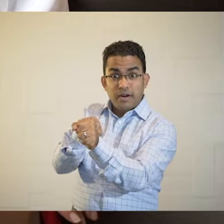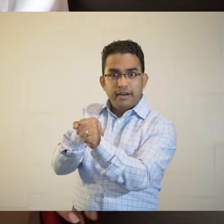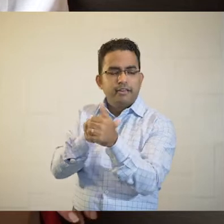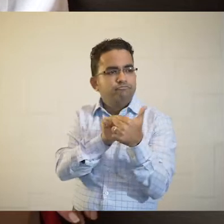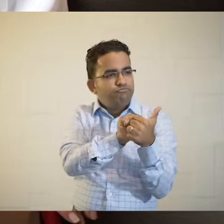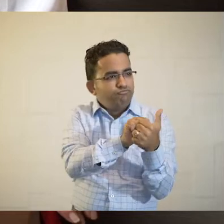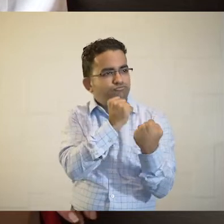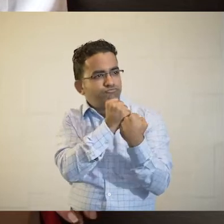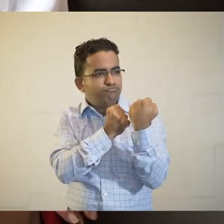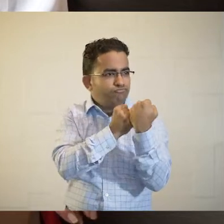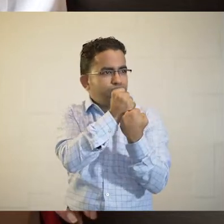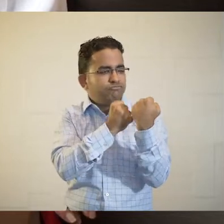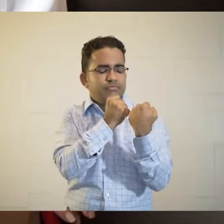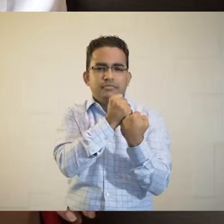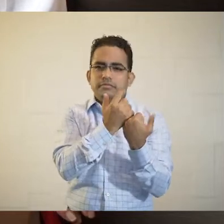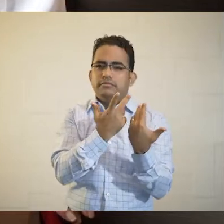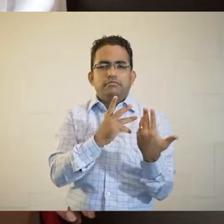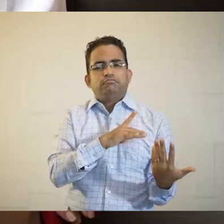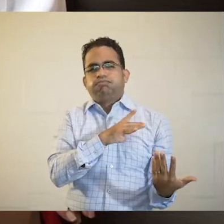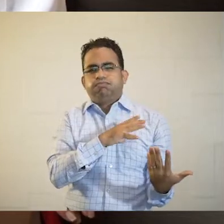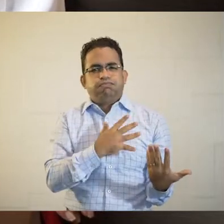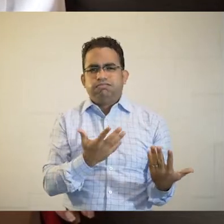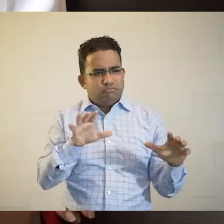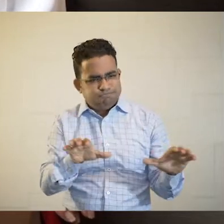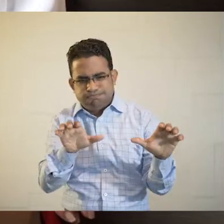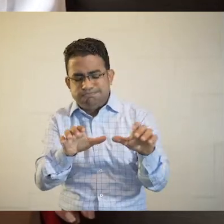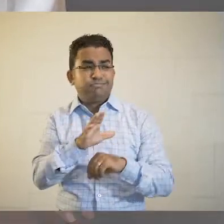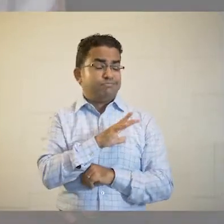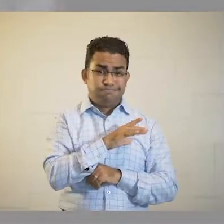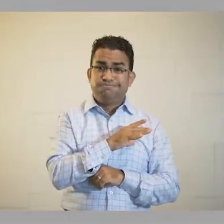con el otro es más transformador de ideas y acciones.